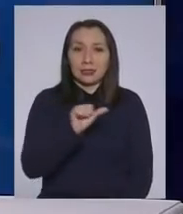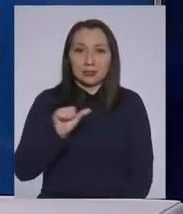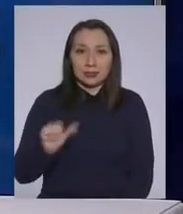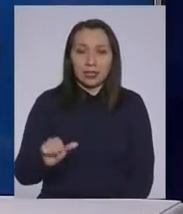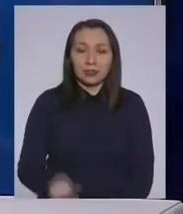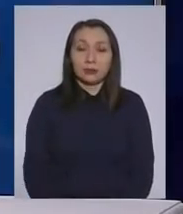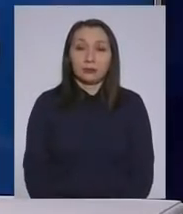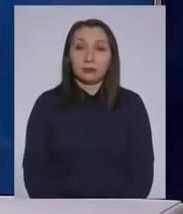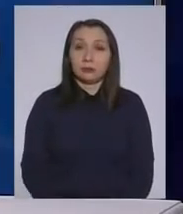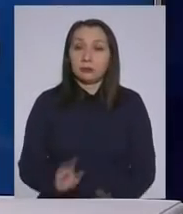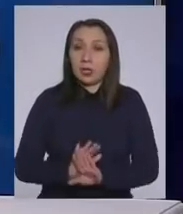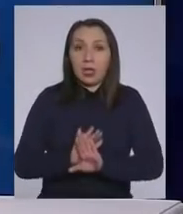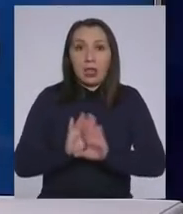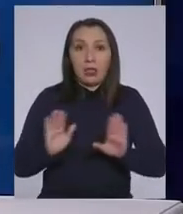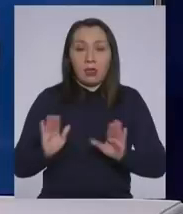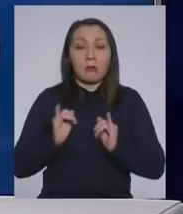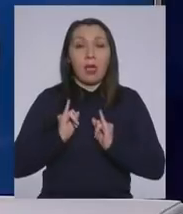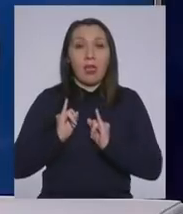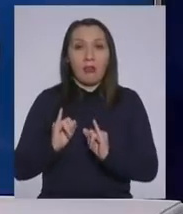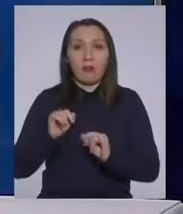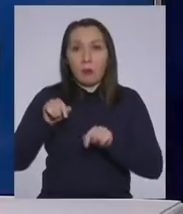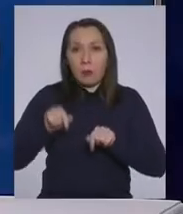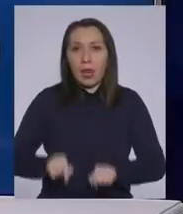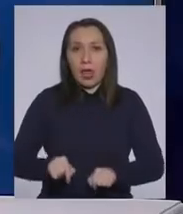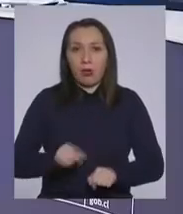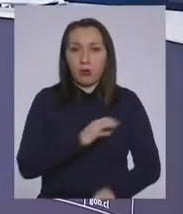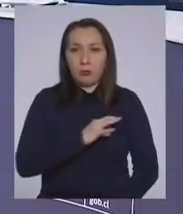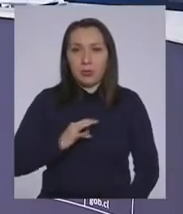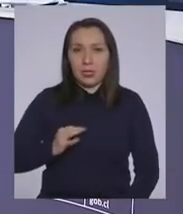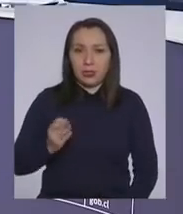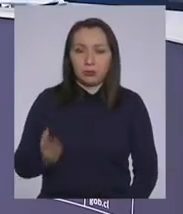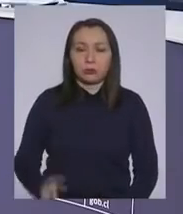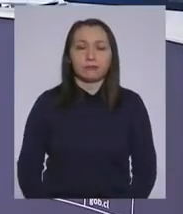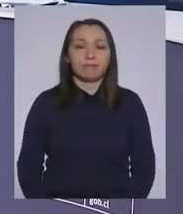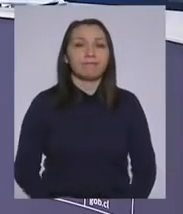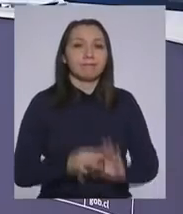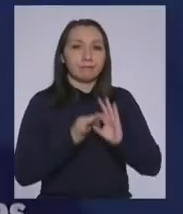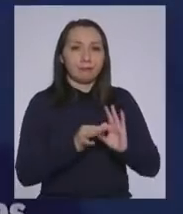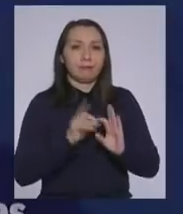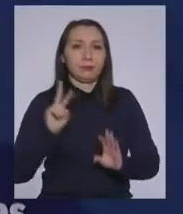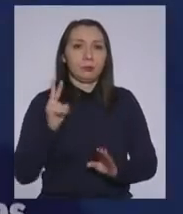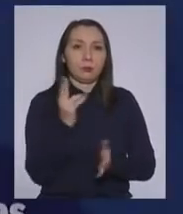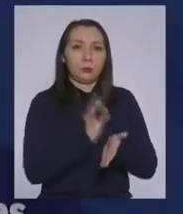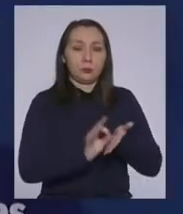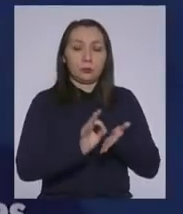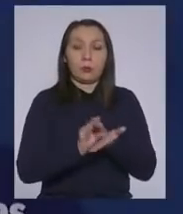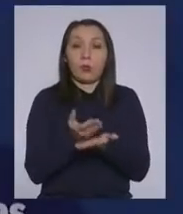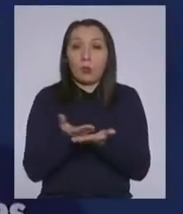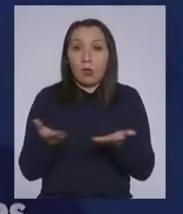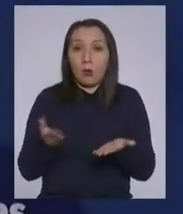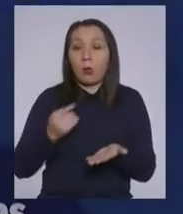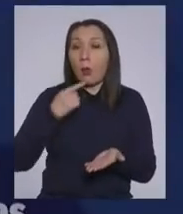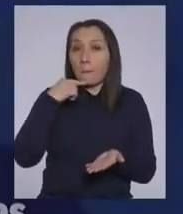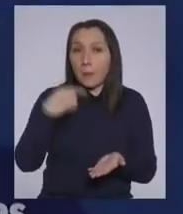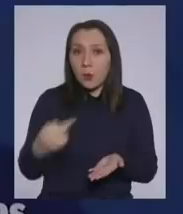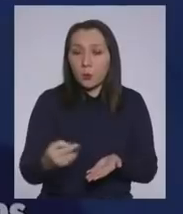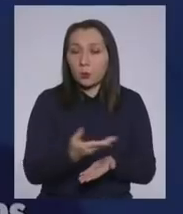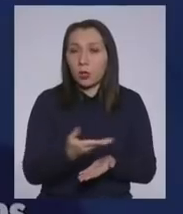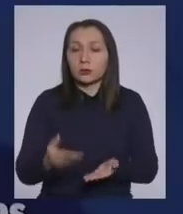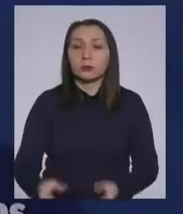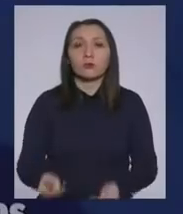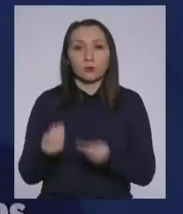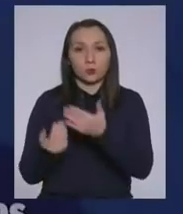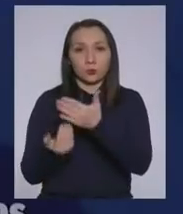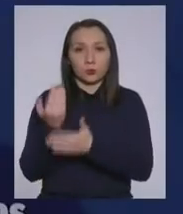800-726-666. Eso es todo en cuanto a la cuenta del día de hoy, ministro. Muchas gracias, subsecretario. Pasamos a las preguntas.